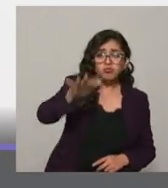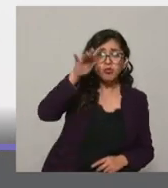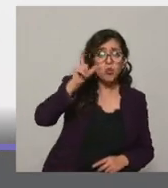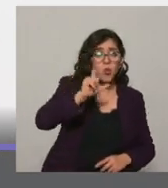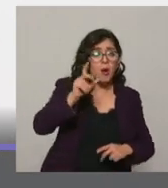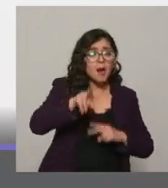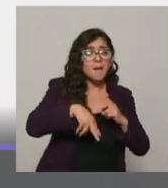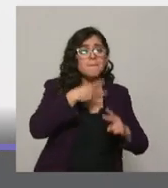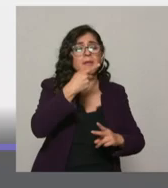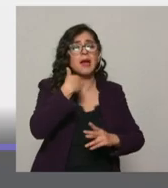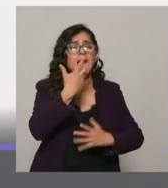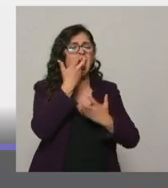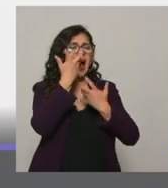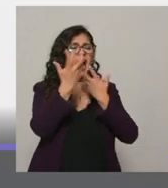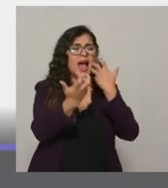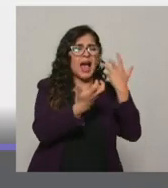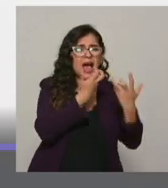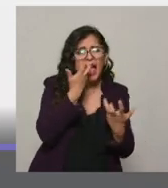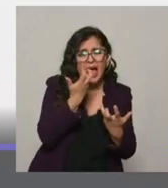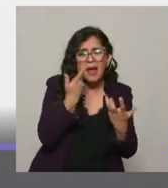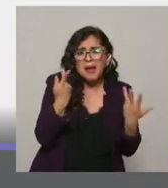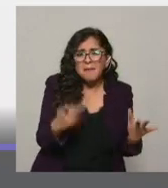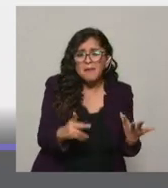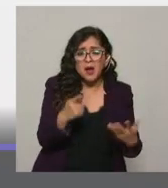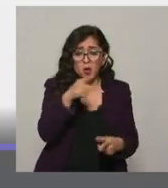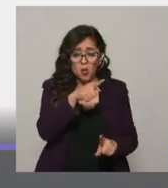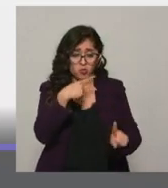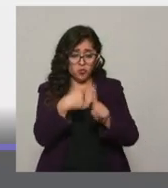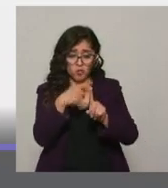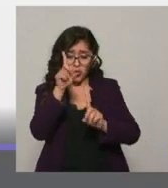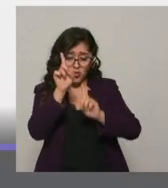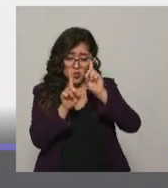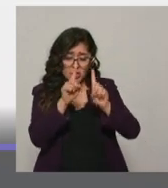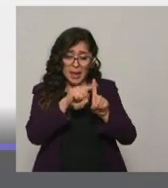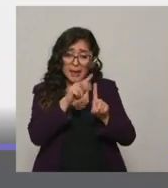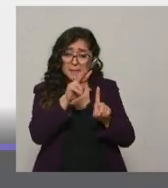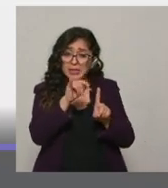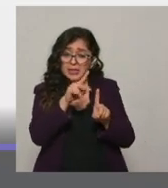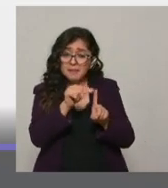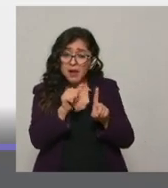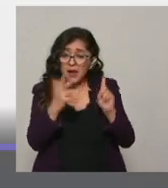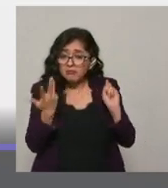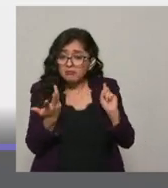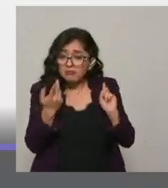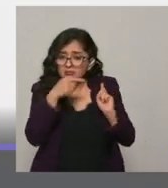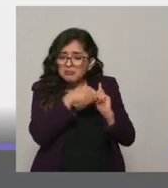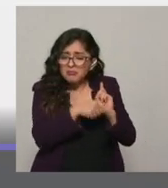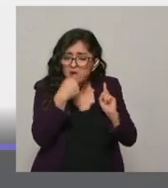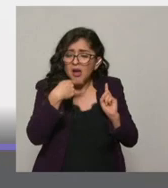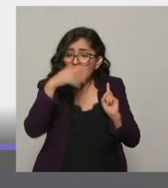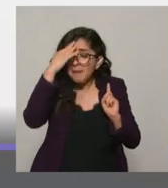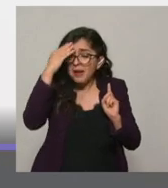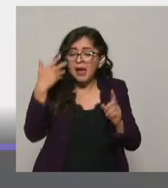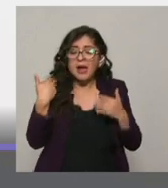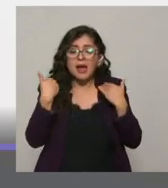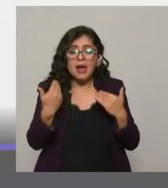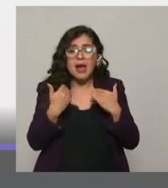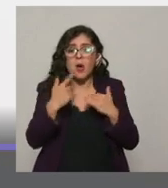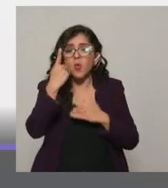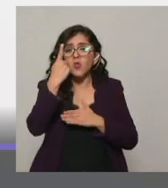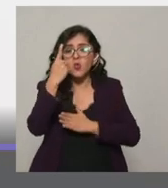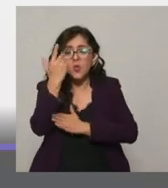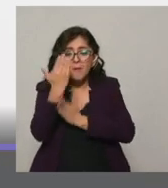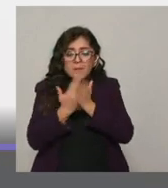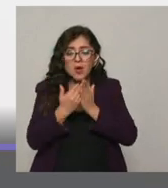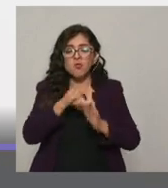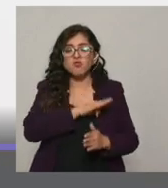Obviamente, como dicen, pues nosotros no podemos dudar de las víctimas, ¿no? Pero tampoco era algo como de decir, qué chido que es uno menos, ¿no?